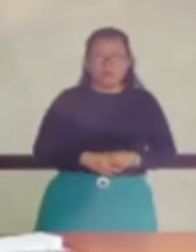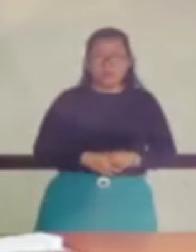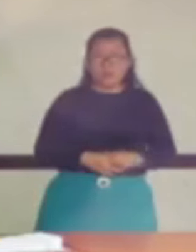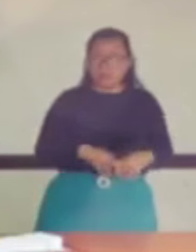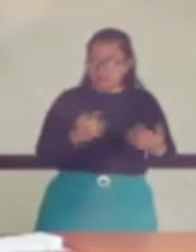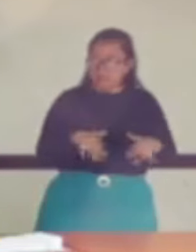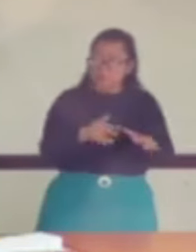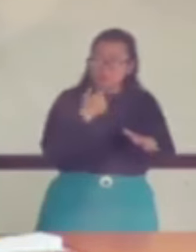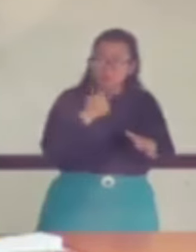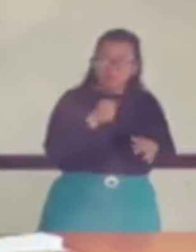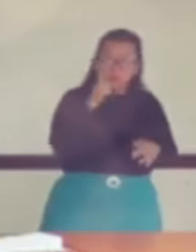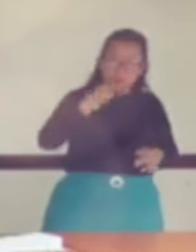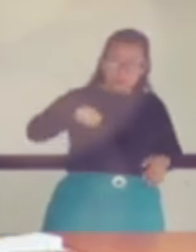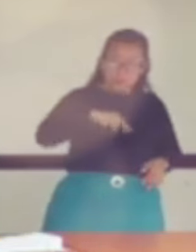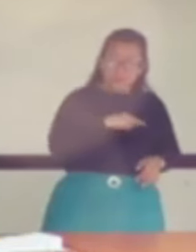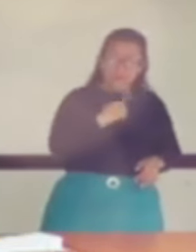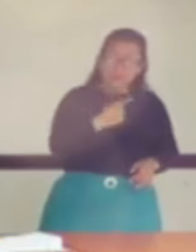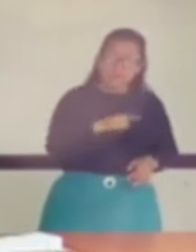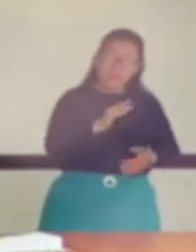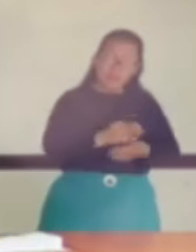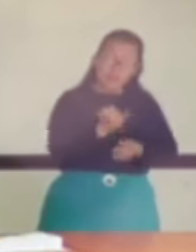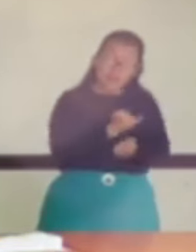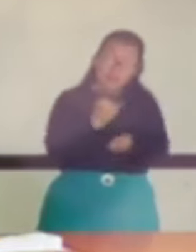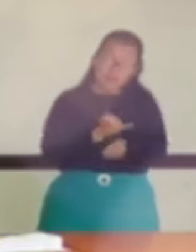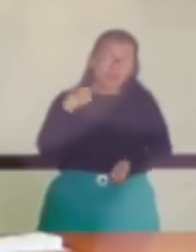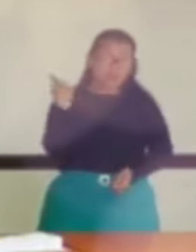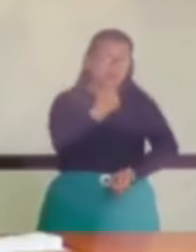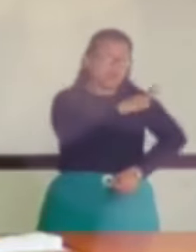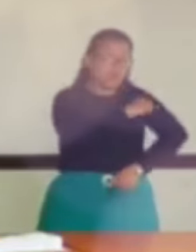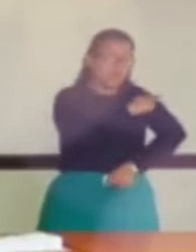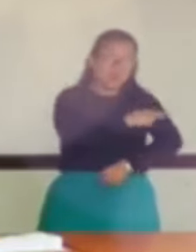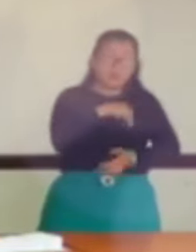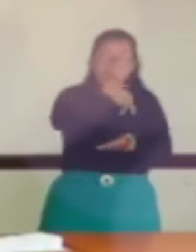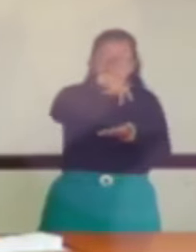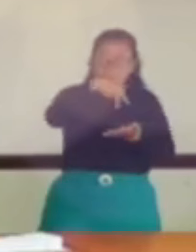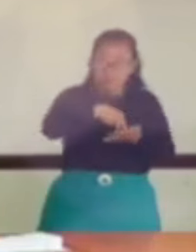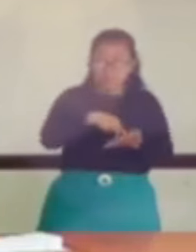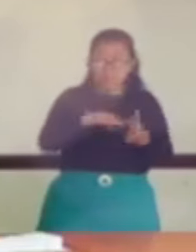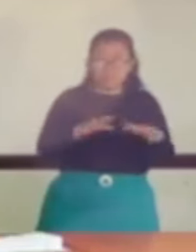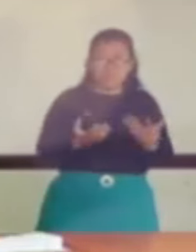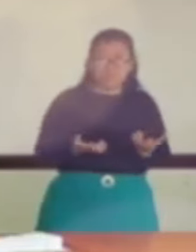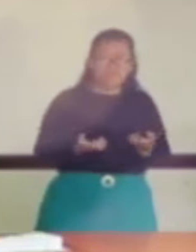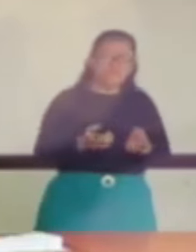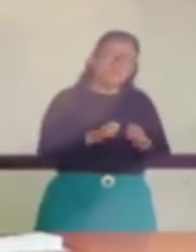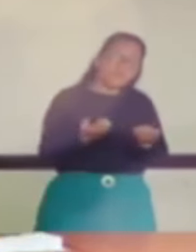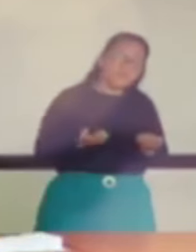Derivado de este hecho, el ministro ordenó que se hiciera una investigación en todos los hospitales nacionales. Entonces se hizo